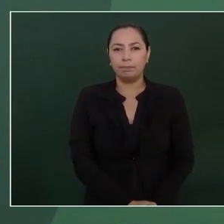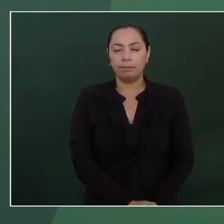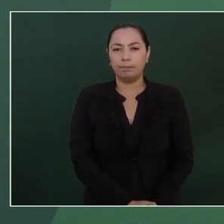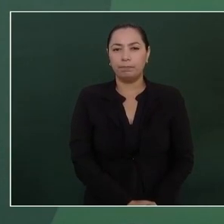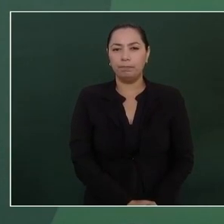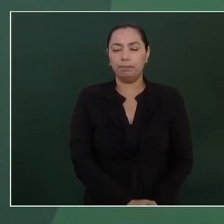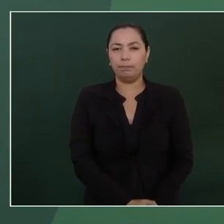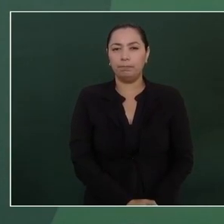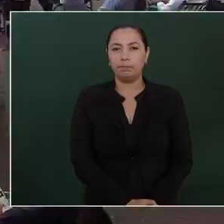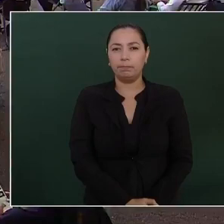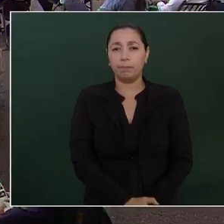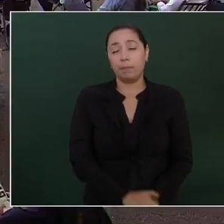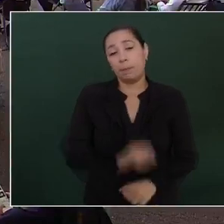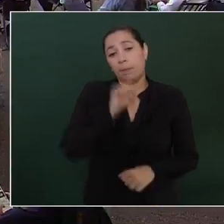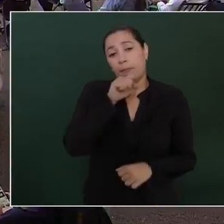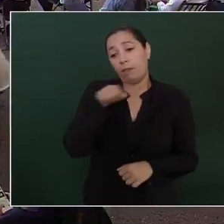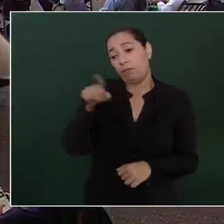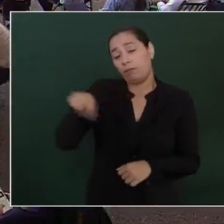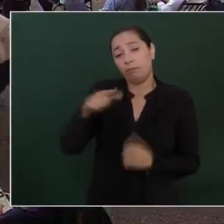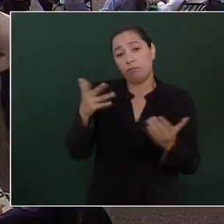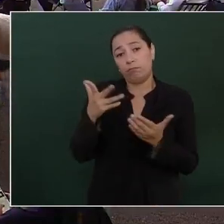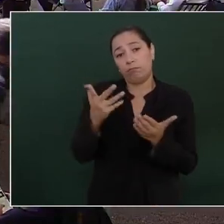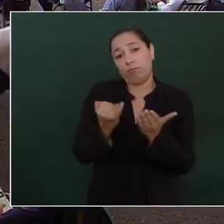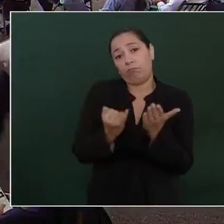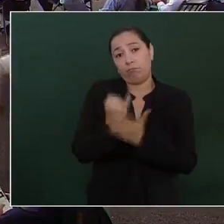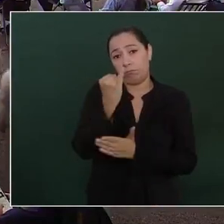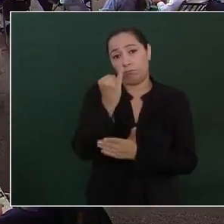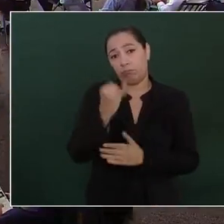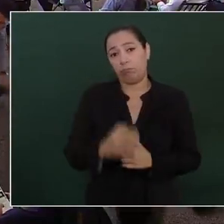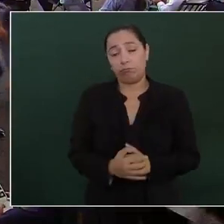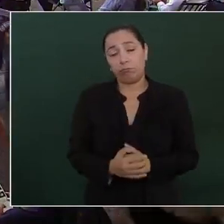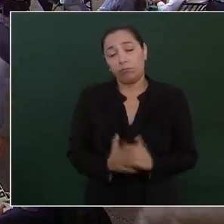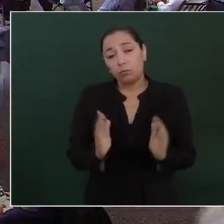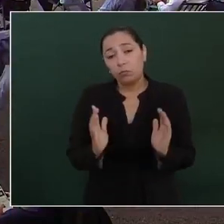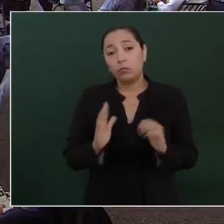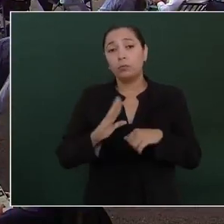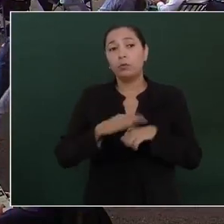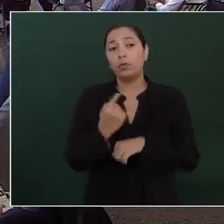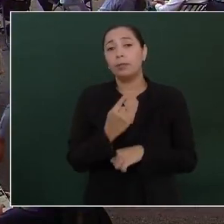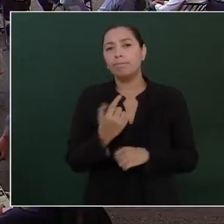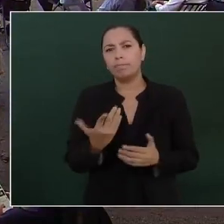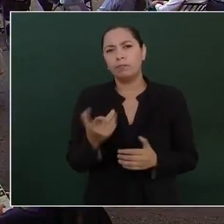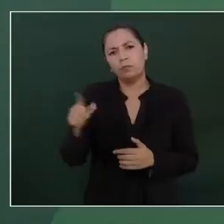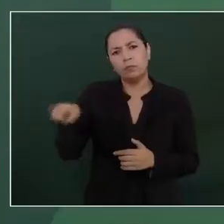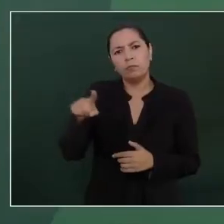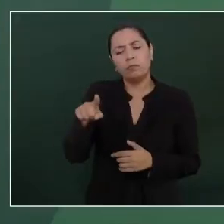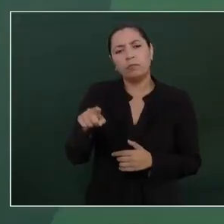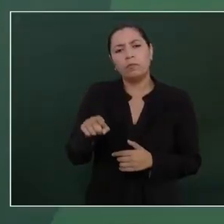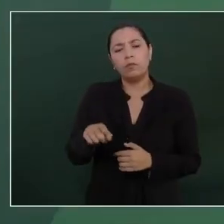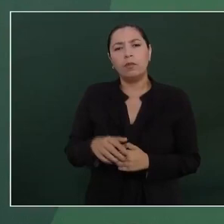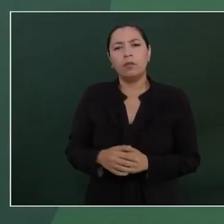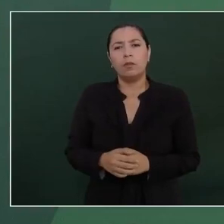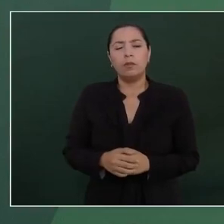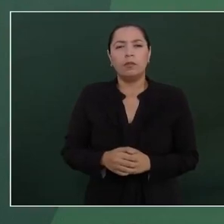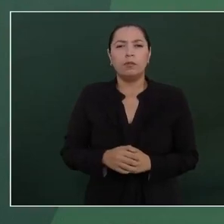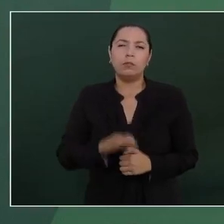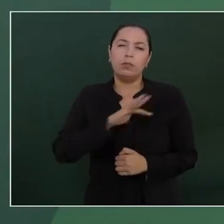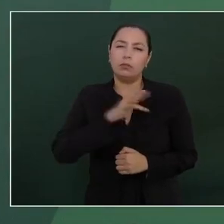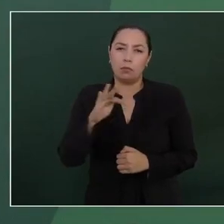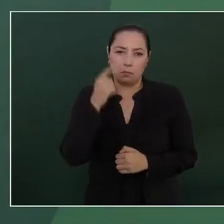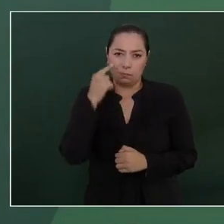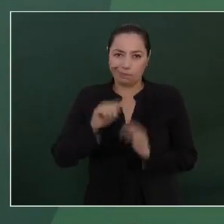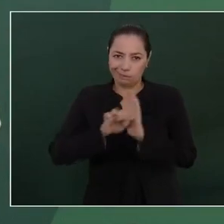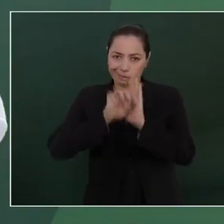Y ellos van a decidir, porque sí puede, por